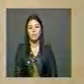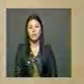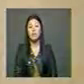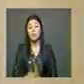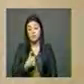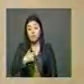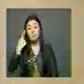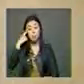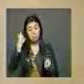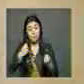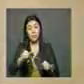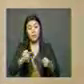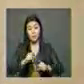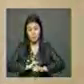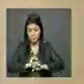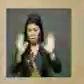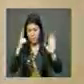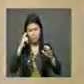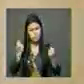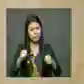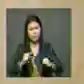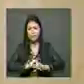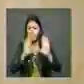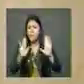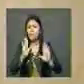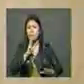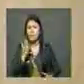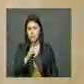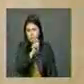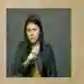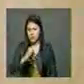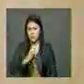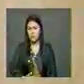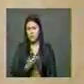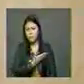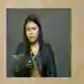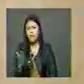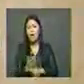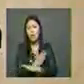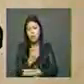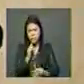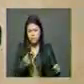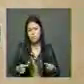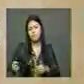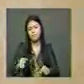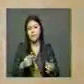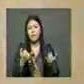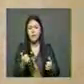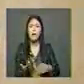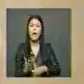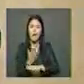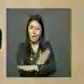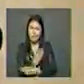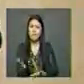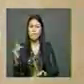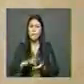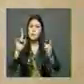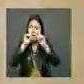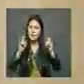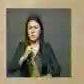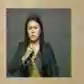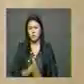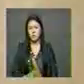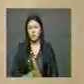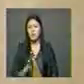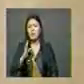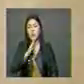Preocupa a algunos ciudadanos, y particularmente a quien le habla y ha sido discusión en el Observatorio de Intervención Ciudadana Constitucional, las